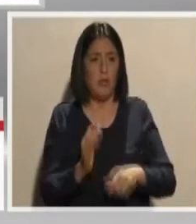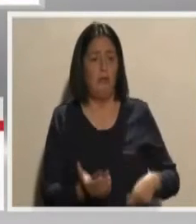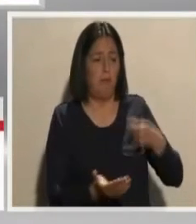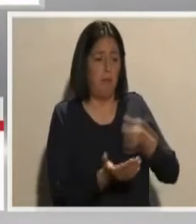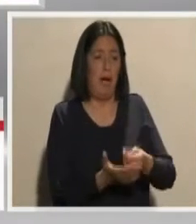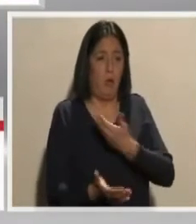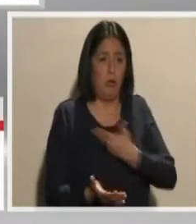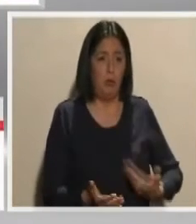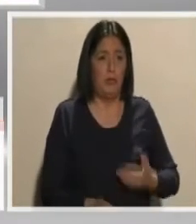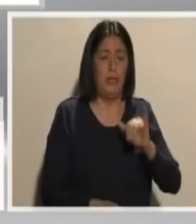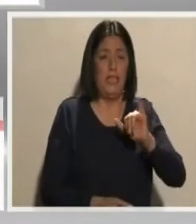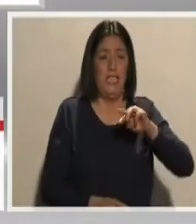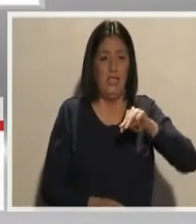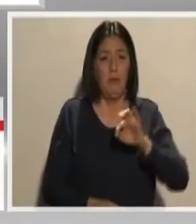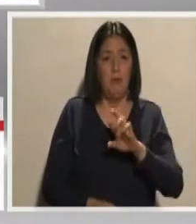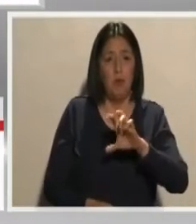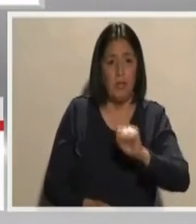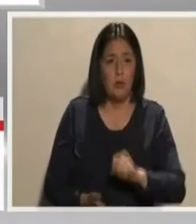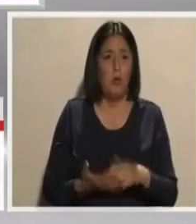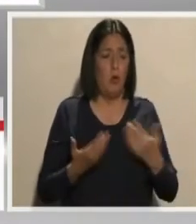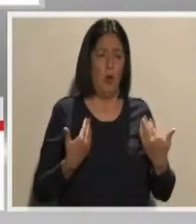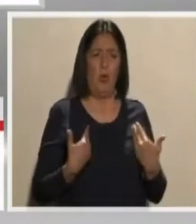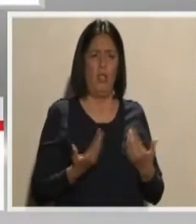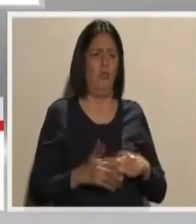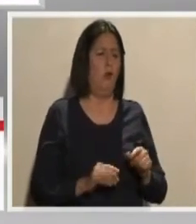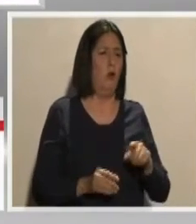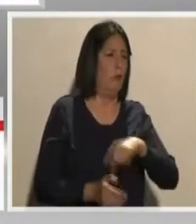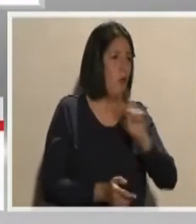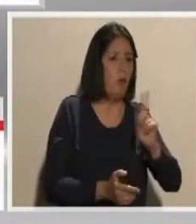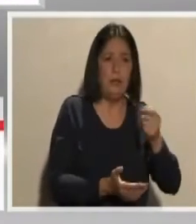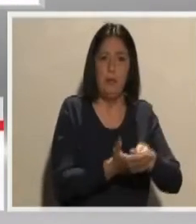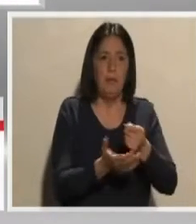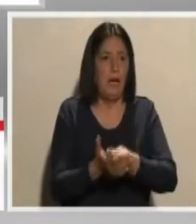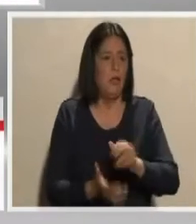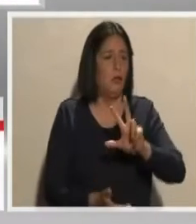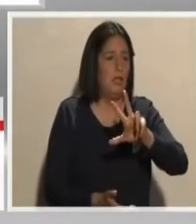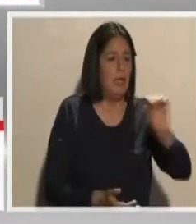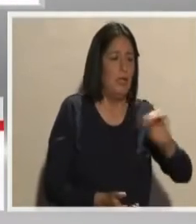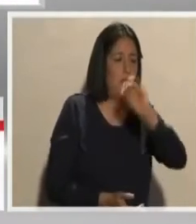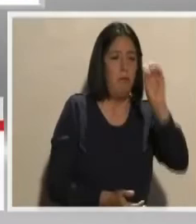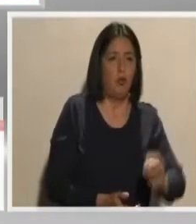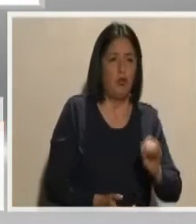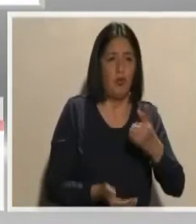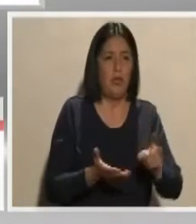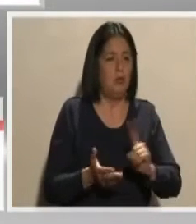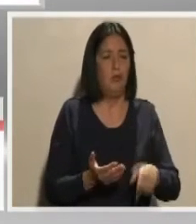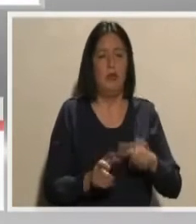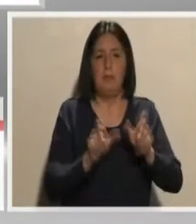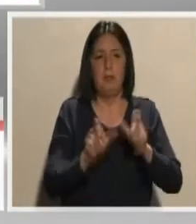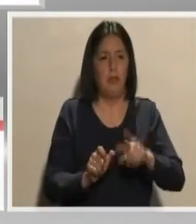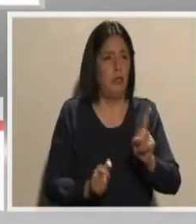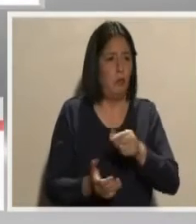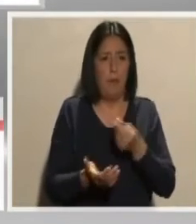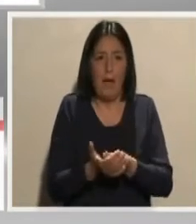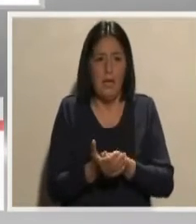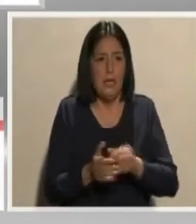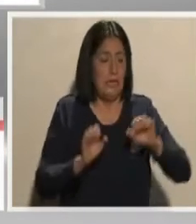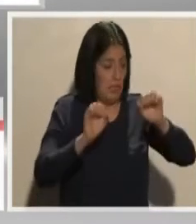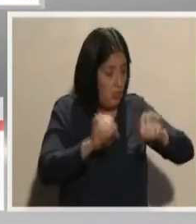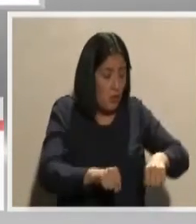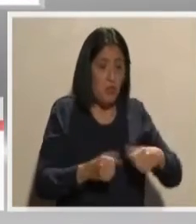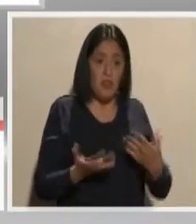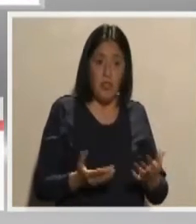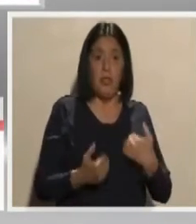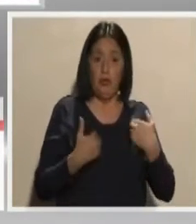ya una evasión del IGB de 30%. Si logramos reducir esa evasión a algo